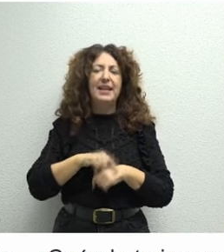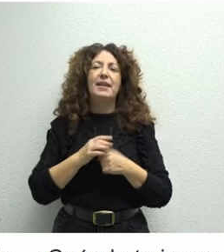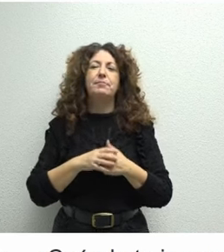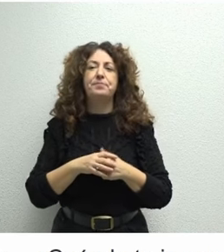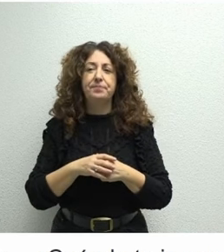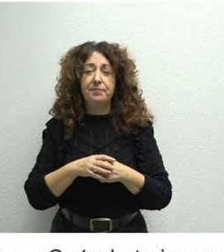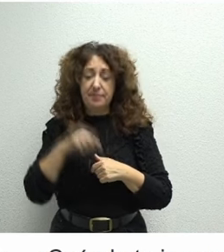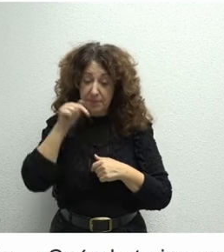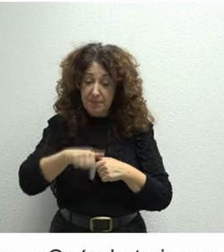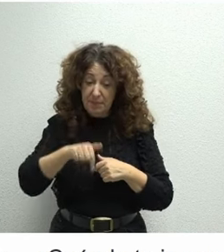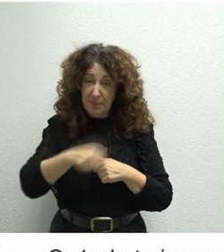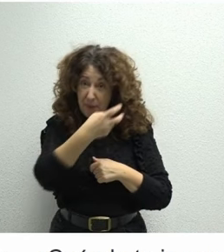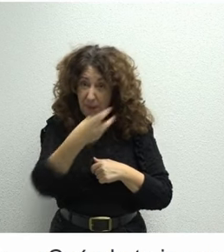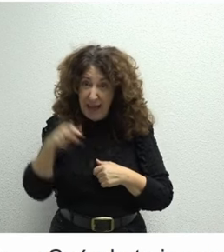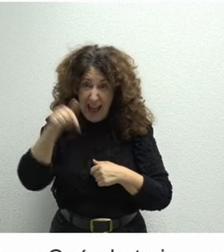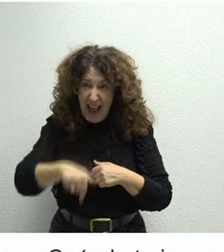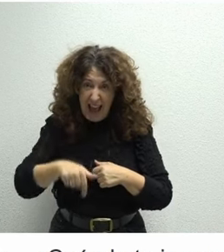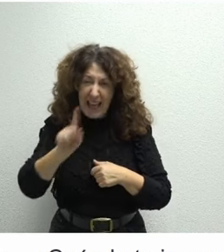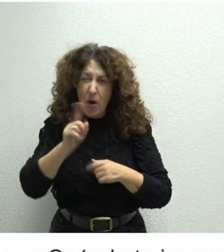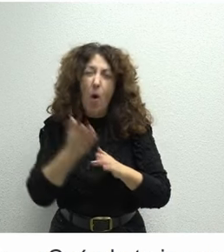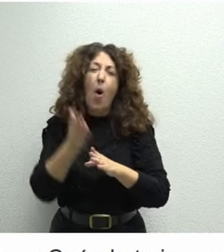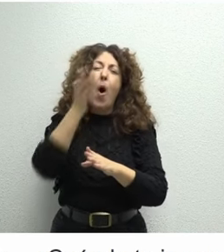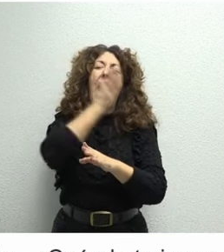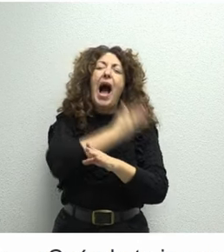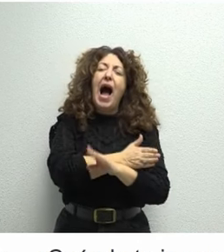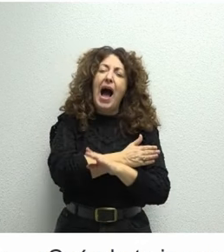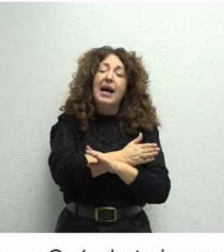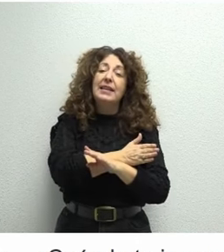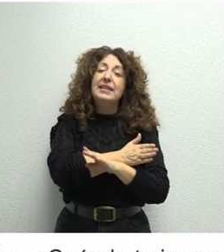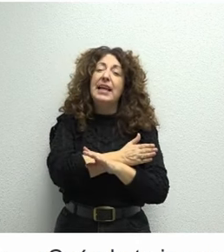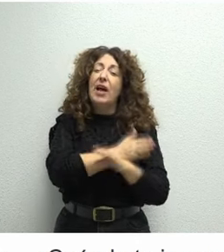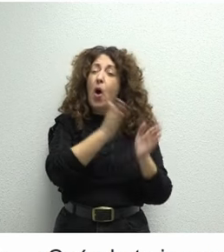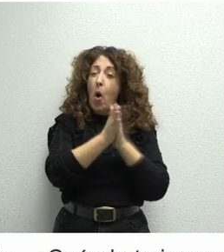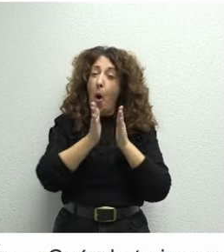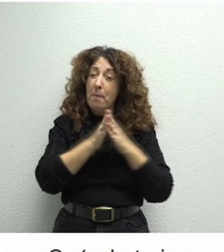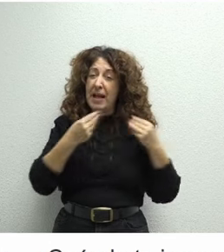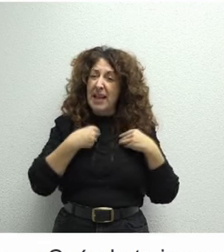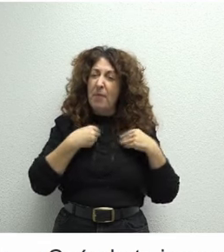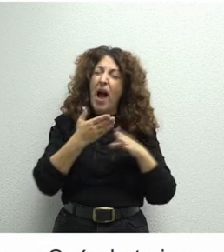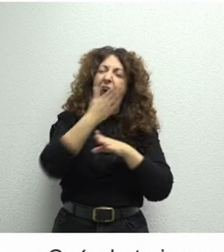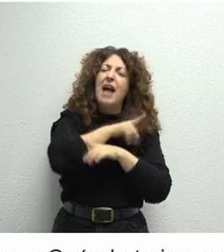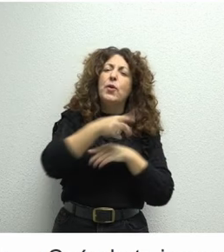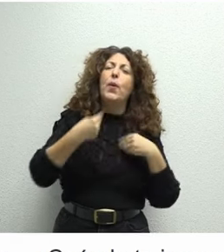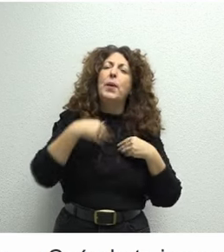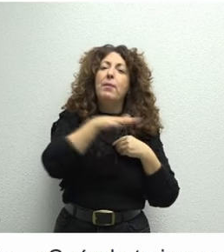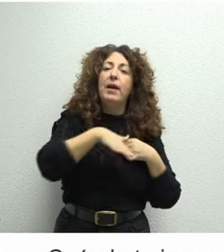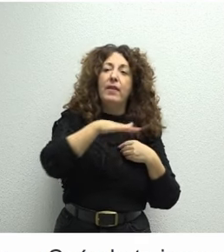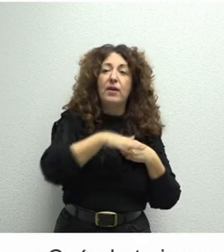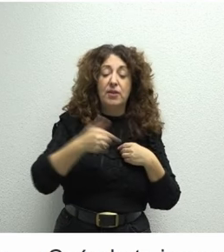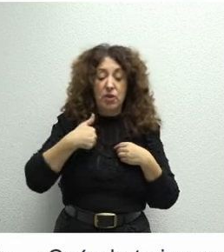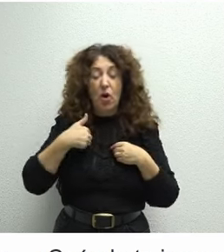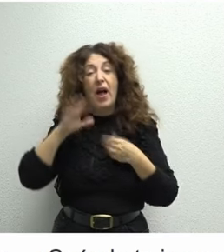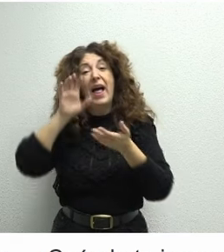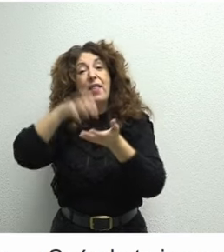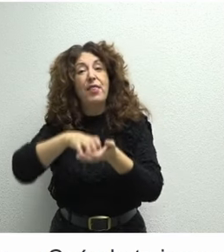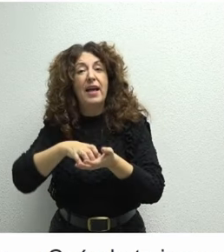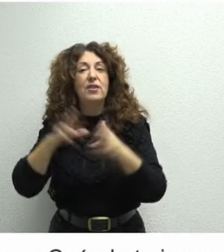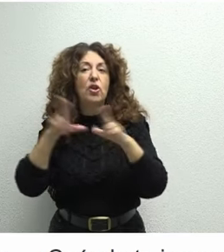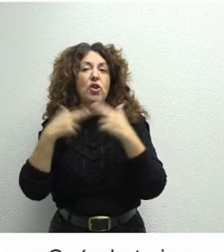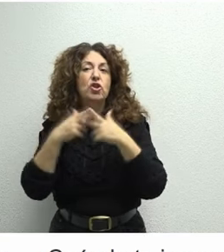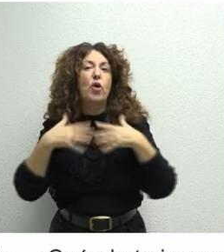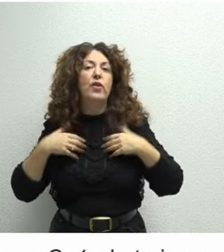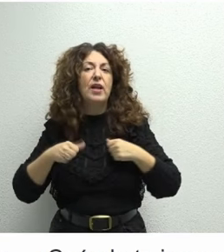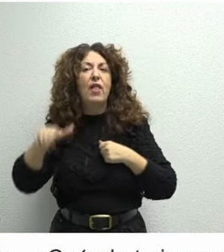de estar aquí en en el piso en villafranca con tus compañeros d Dónde estuviste viviendo estuve en el centro sociosanitario de